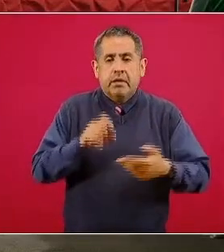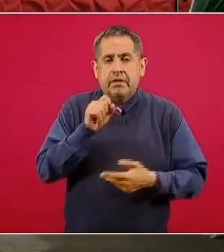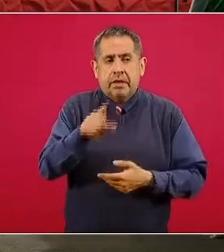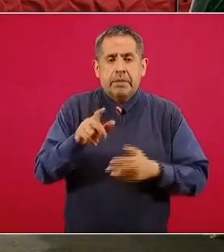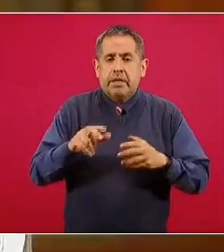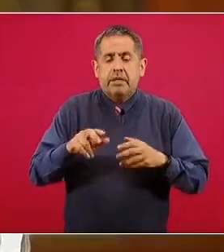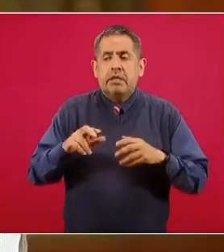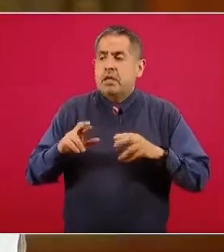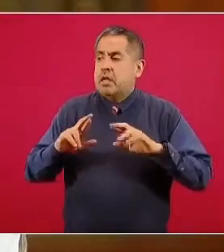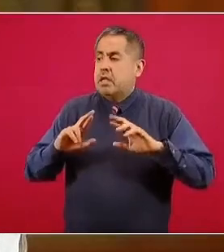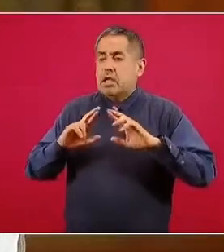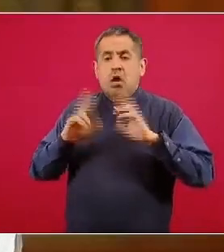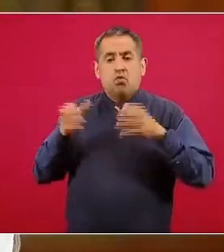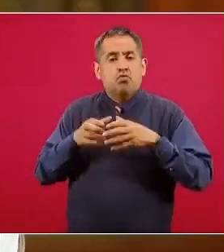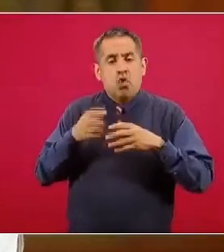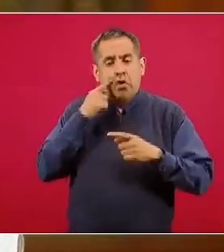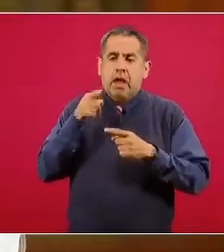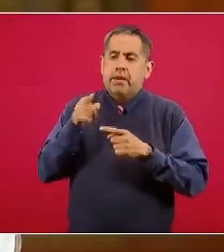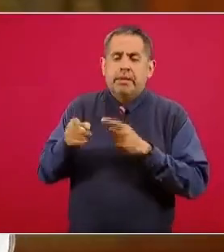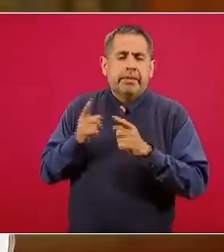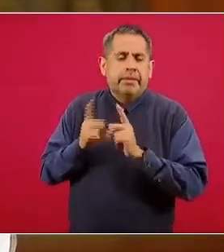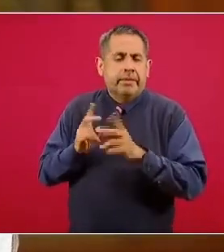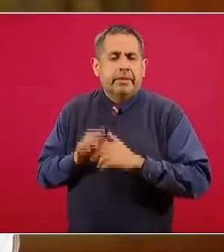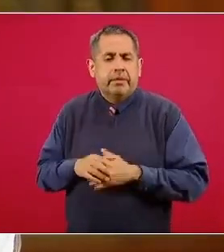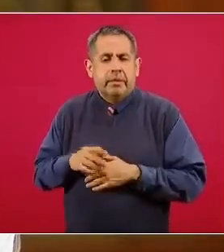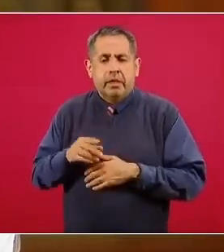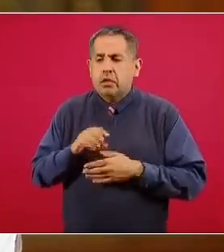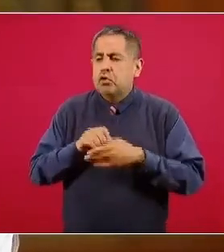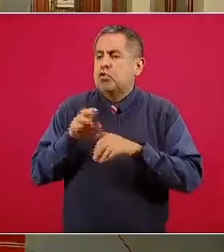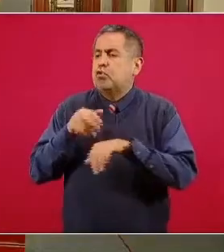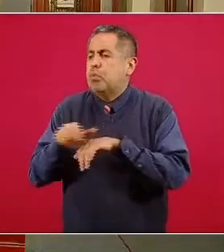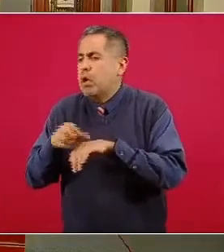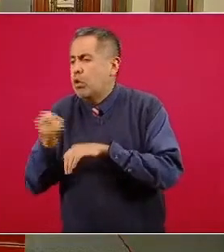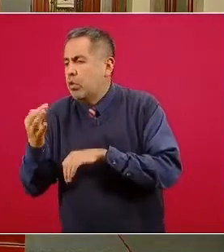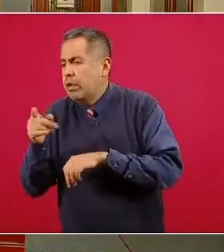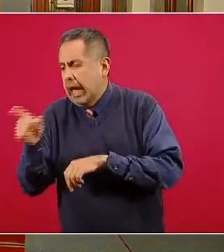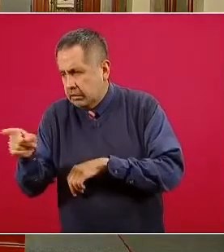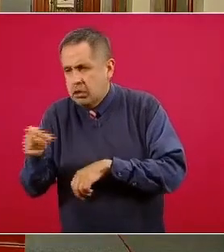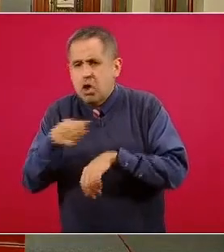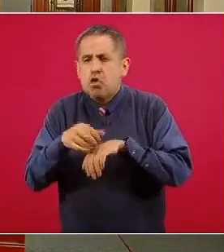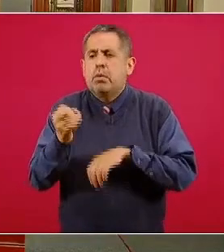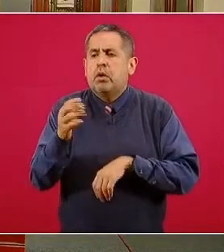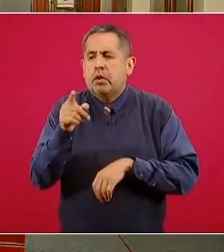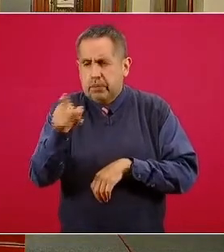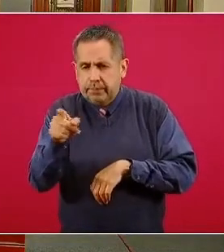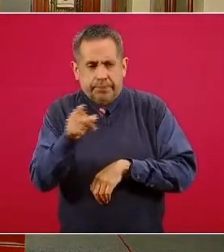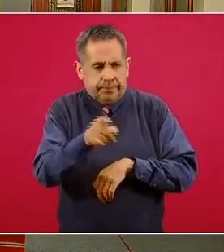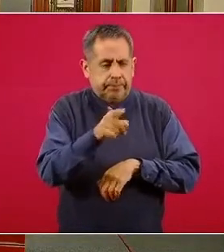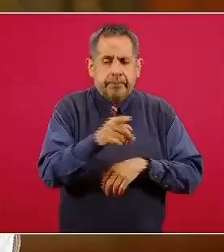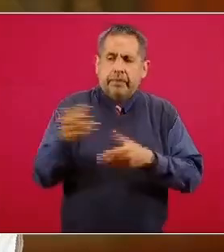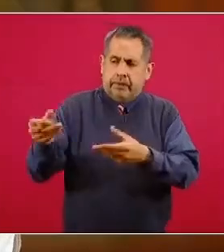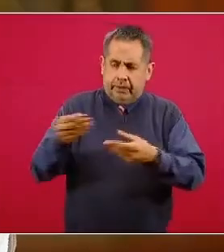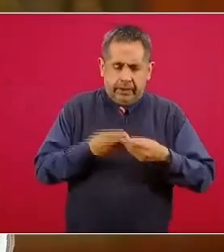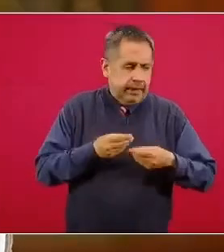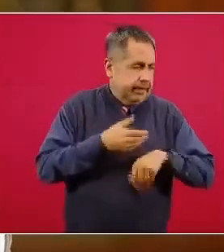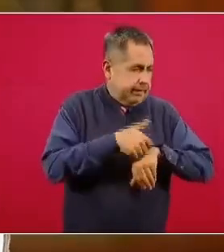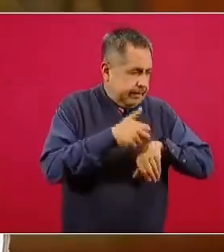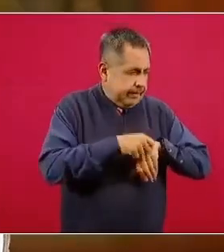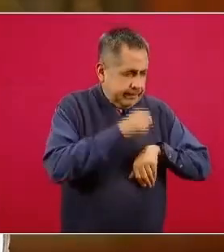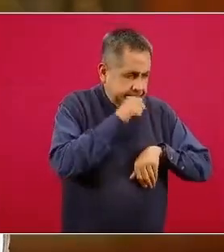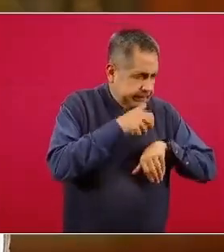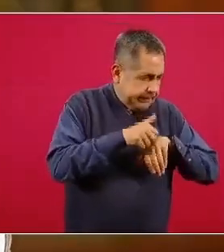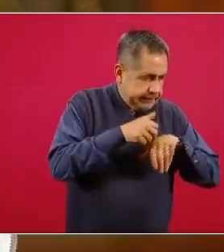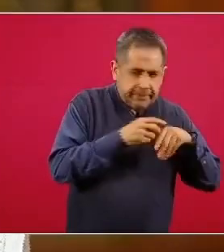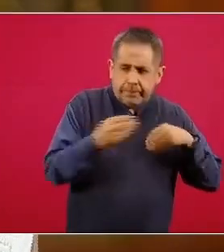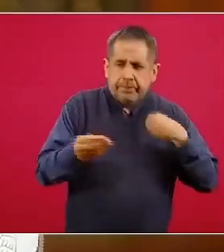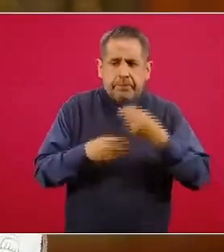reunión se ven casos específicos, se generan folios de casos específicos y también el abasto en